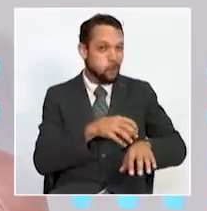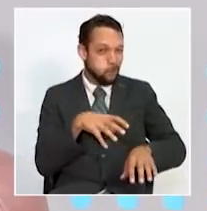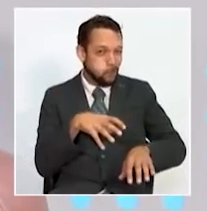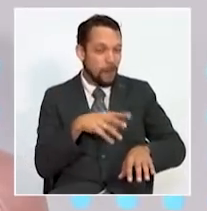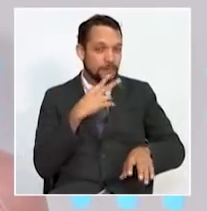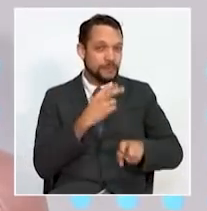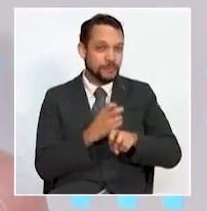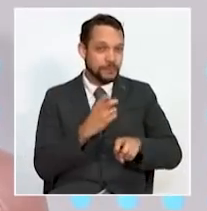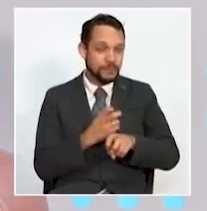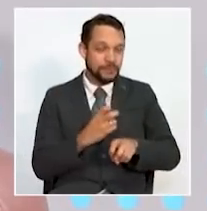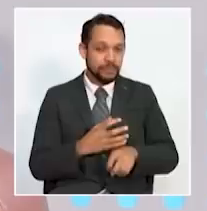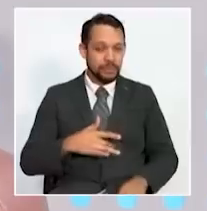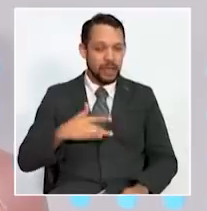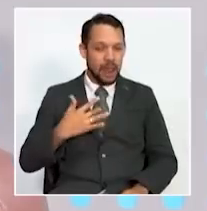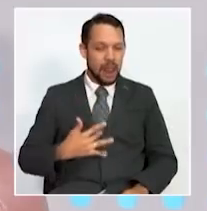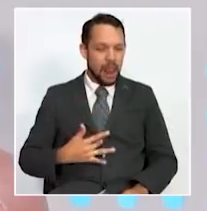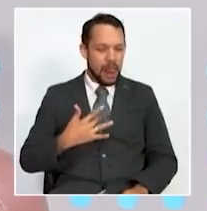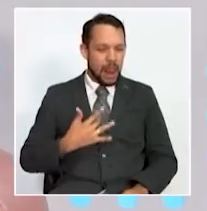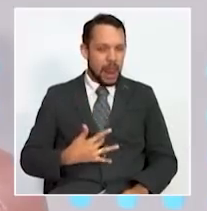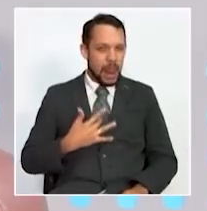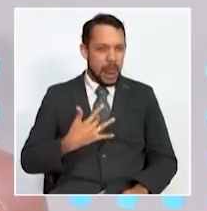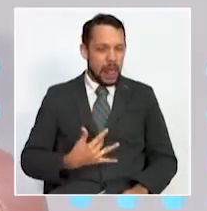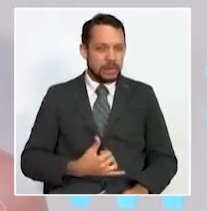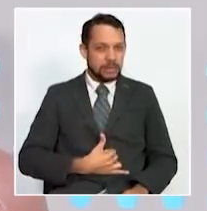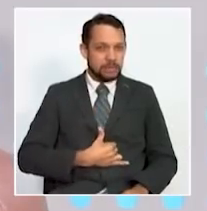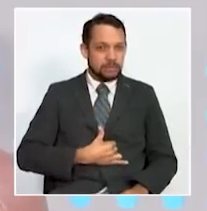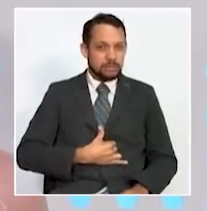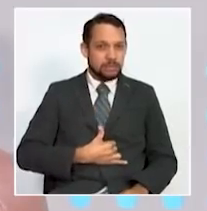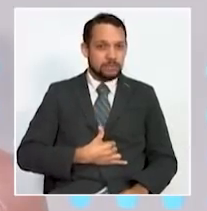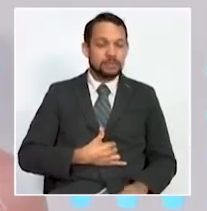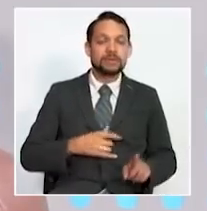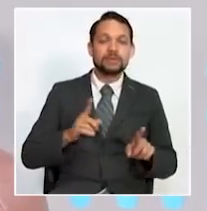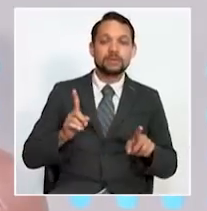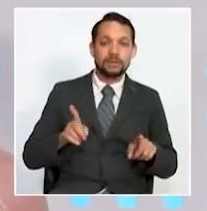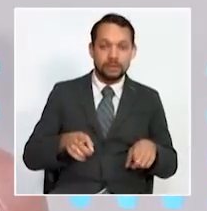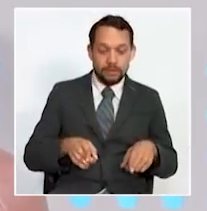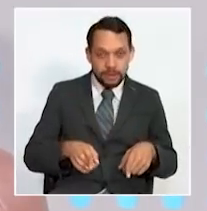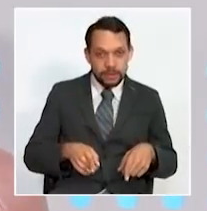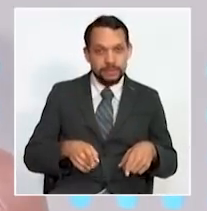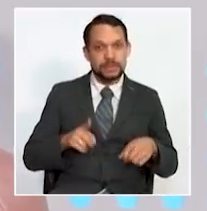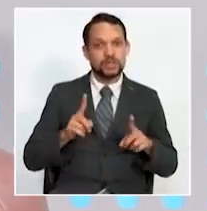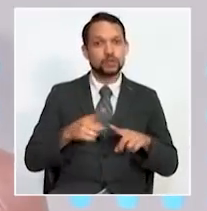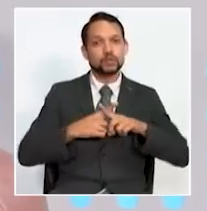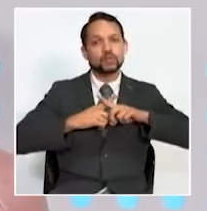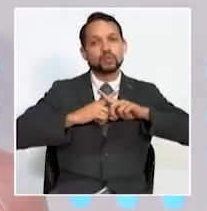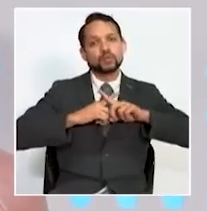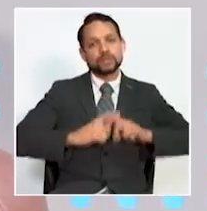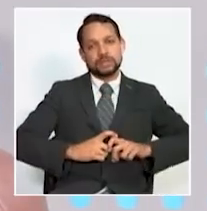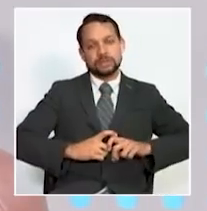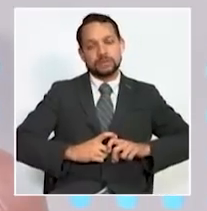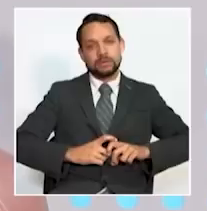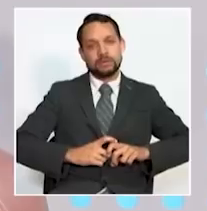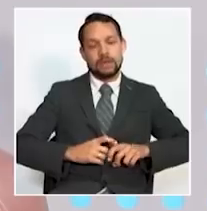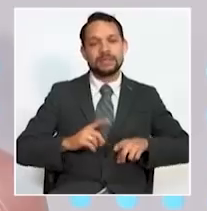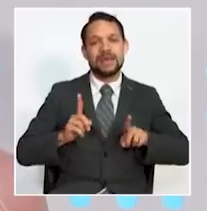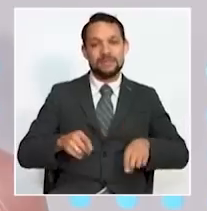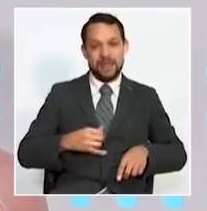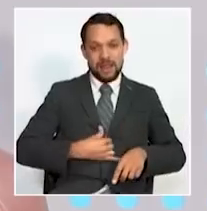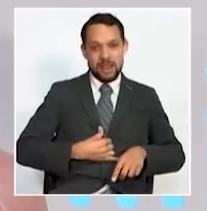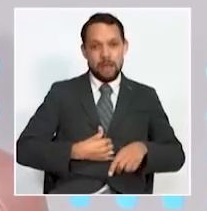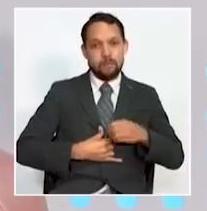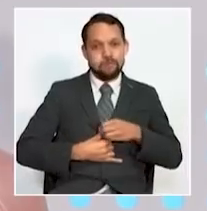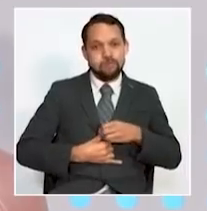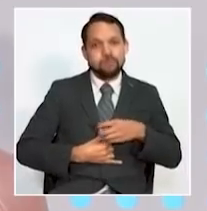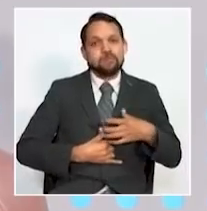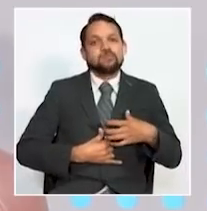enfermedades gastrointestinales? Y se nos olvida un tema muy importante que es el síndrome de las mucosas inflamadas. Y resulta que